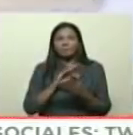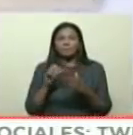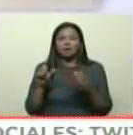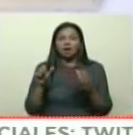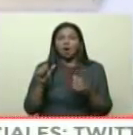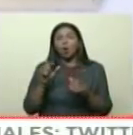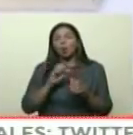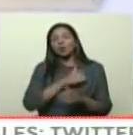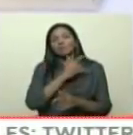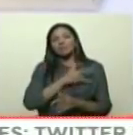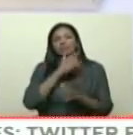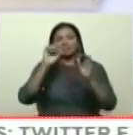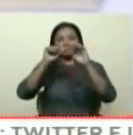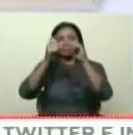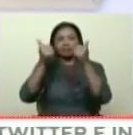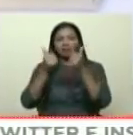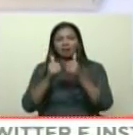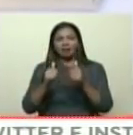UNEARTES.